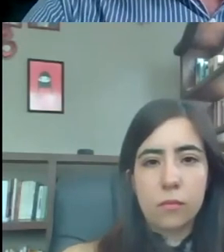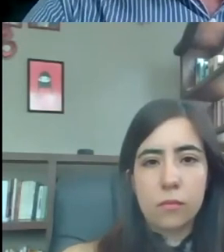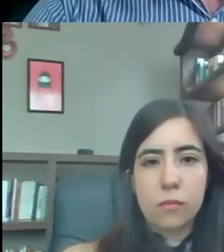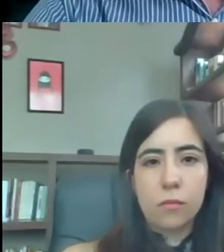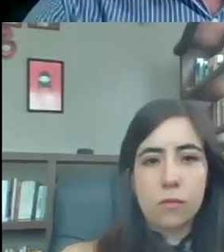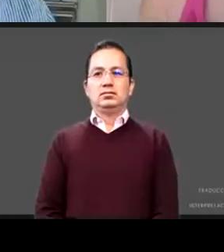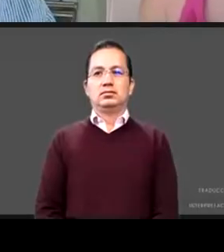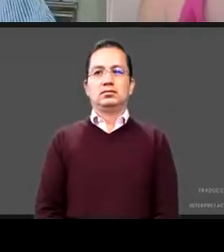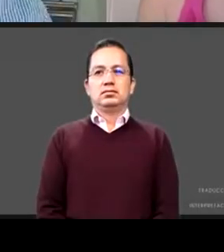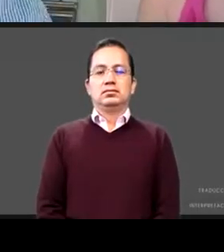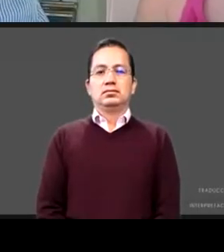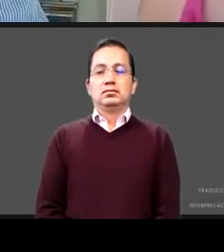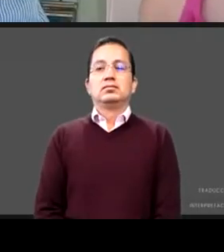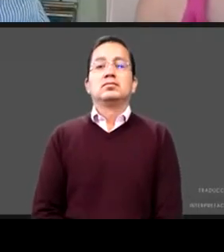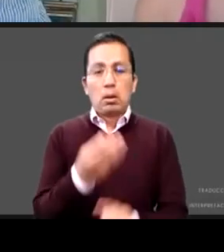Gracias, muchas gracias.